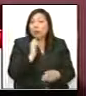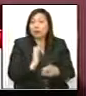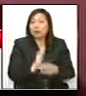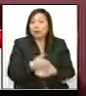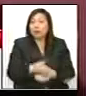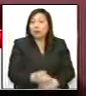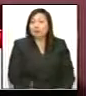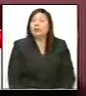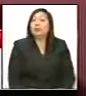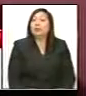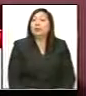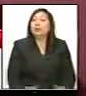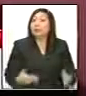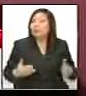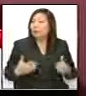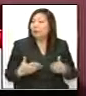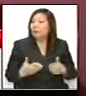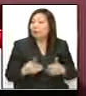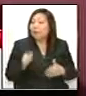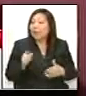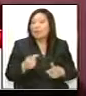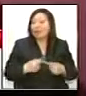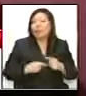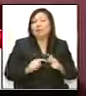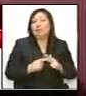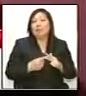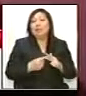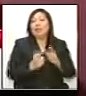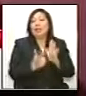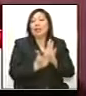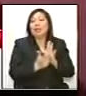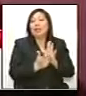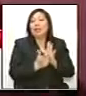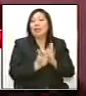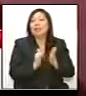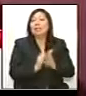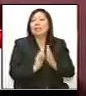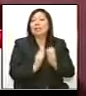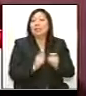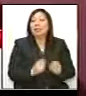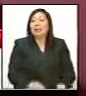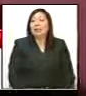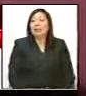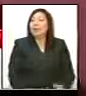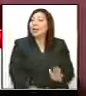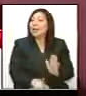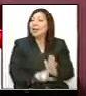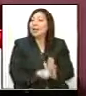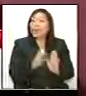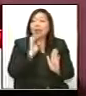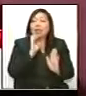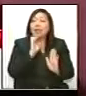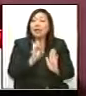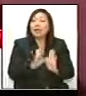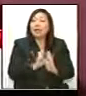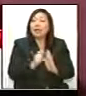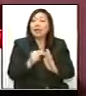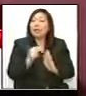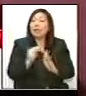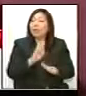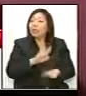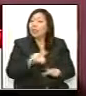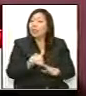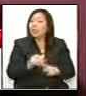y visitamos los cerros, casualmente de ahí nació la ley que se ha dado y es una ley de ejemplo a nivel de